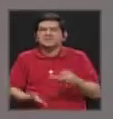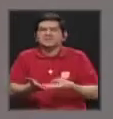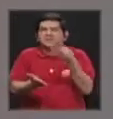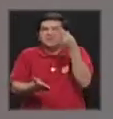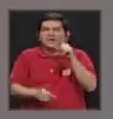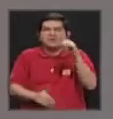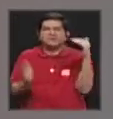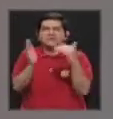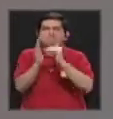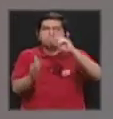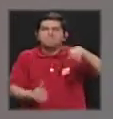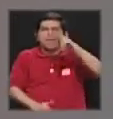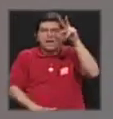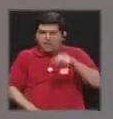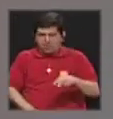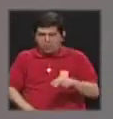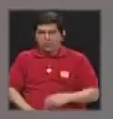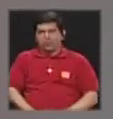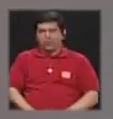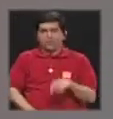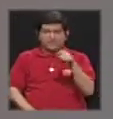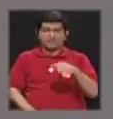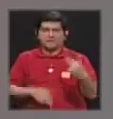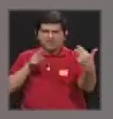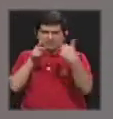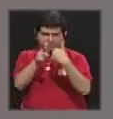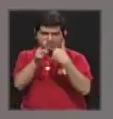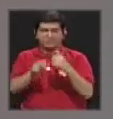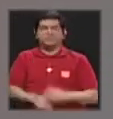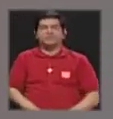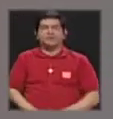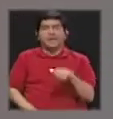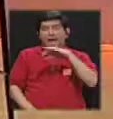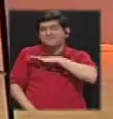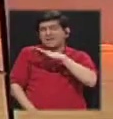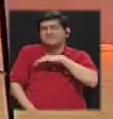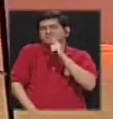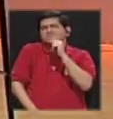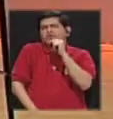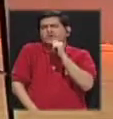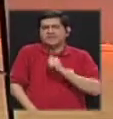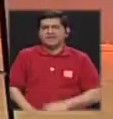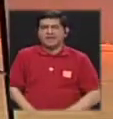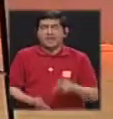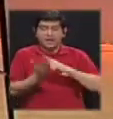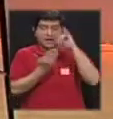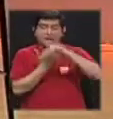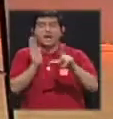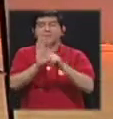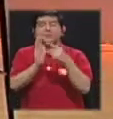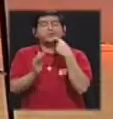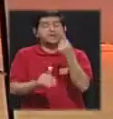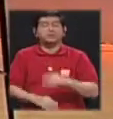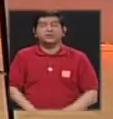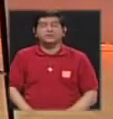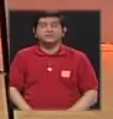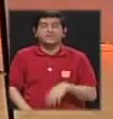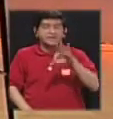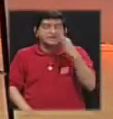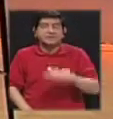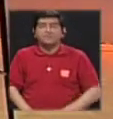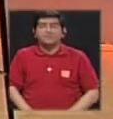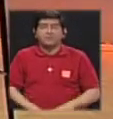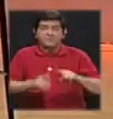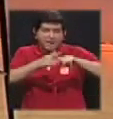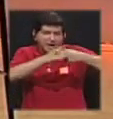inicialmente 1,000 colones por sentido. ¿Y eso en beneficio de quién? Bueno, el proyecto de ley dice que es para la